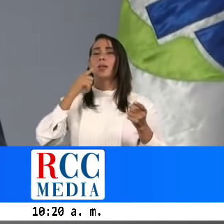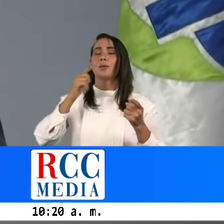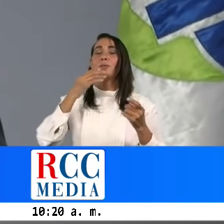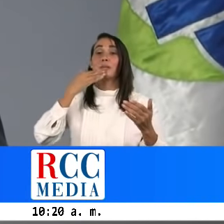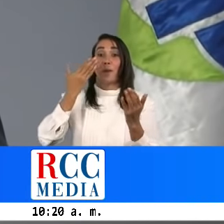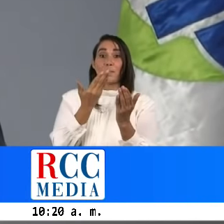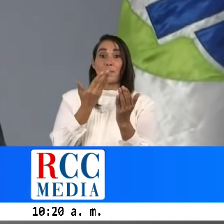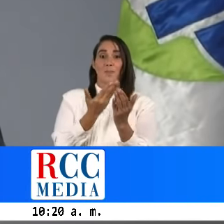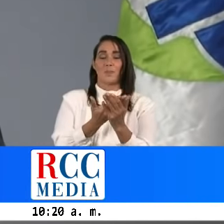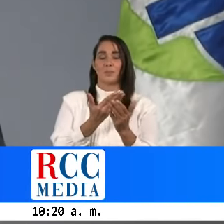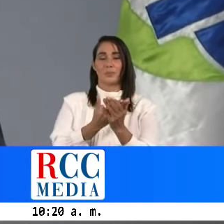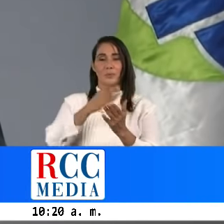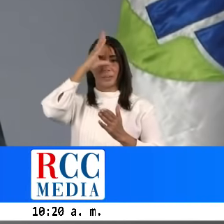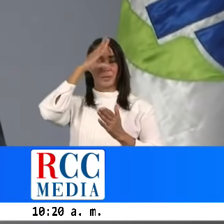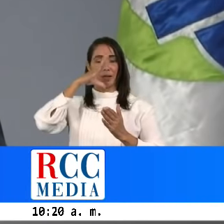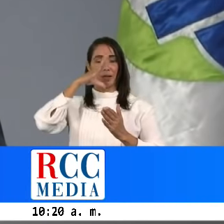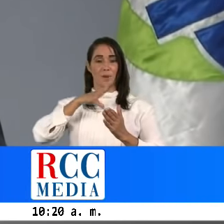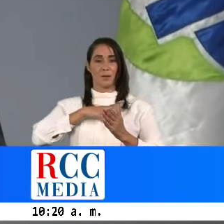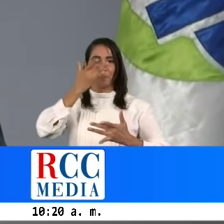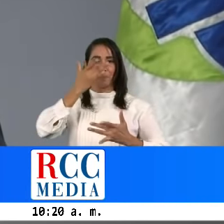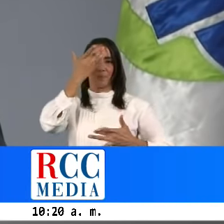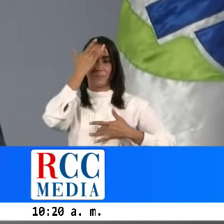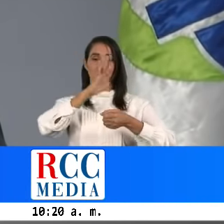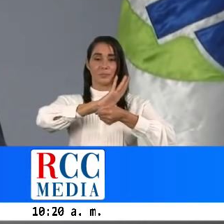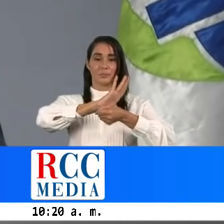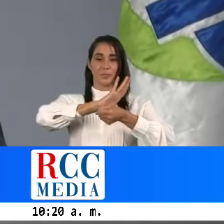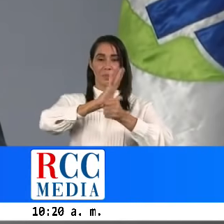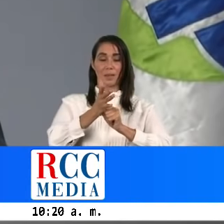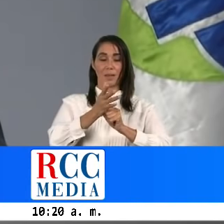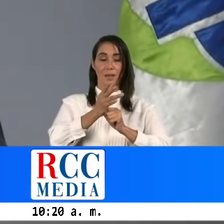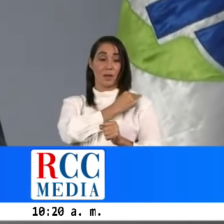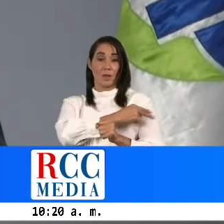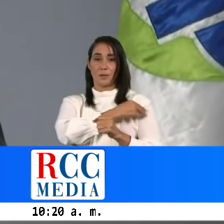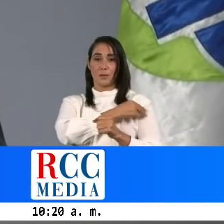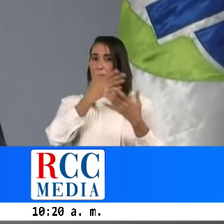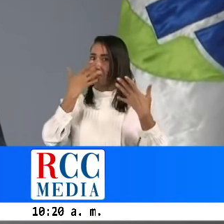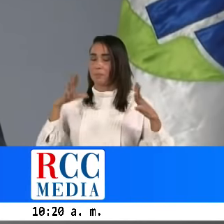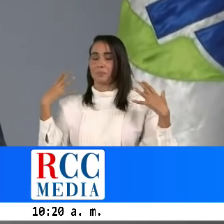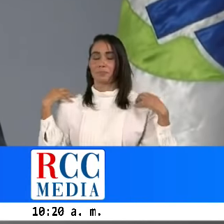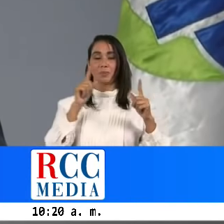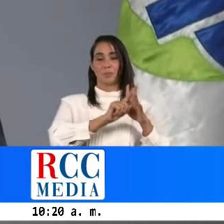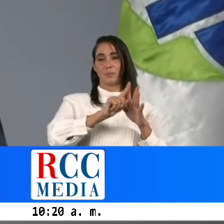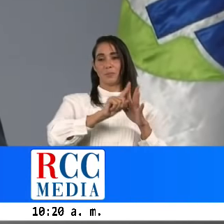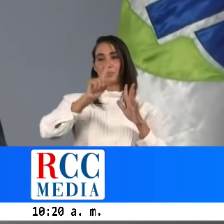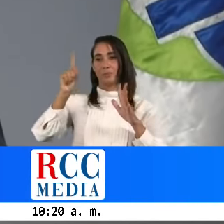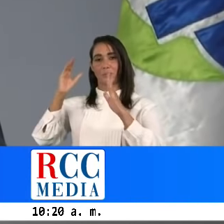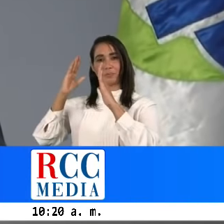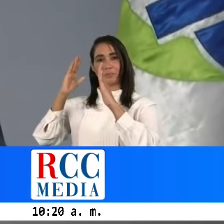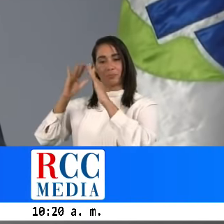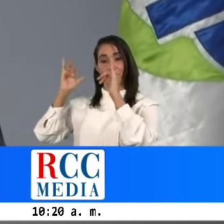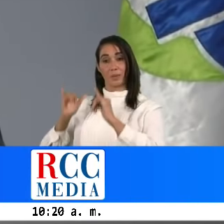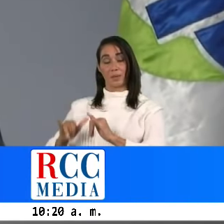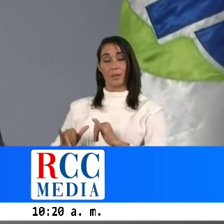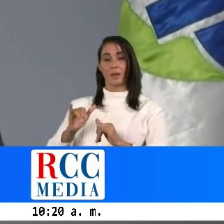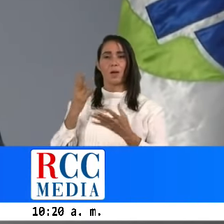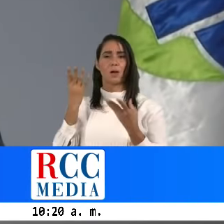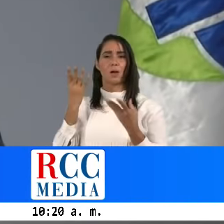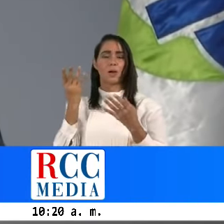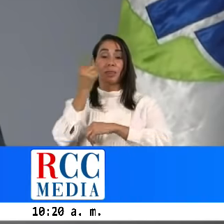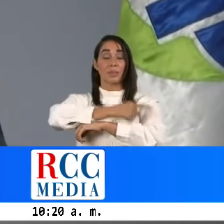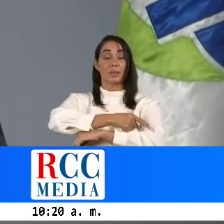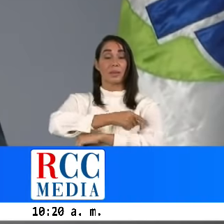salida de alta del señor Pascualini del Hospital Ramón de Lara después de